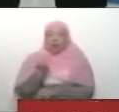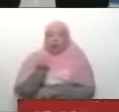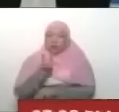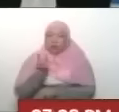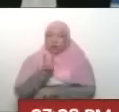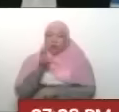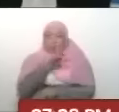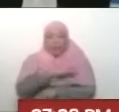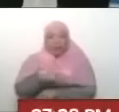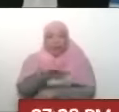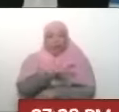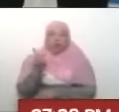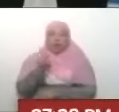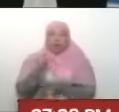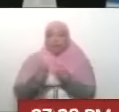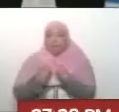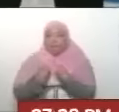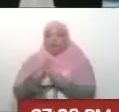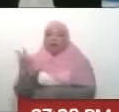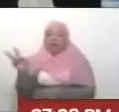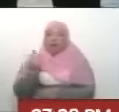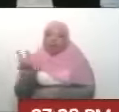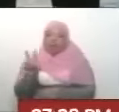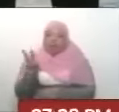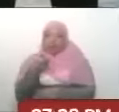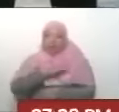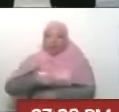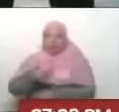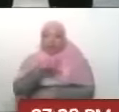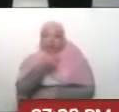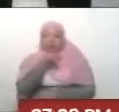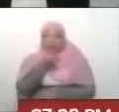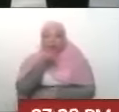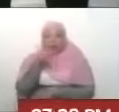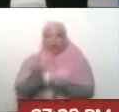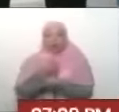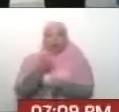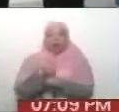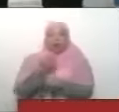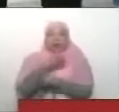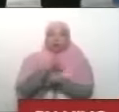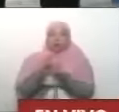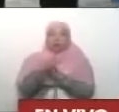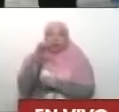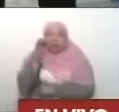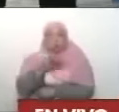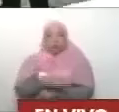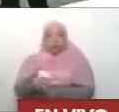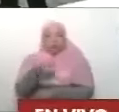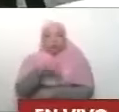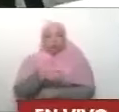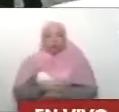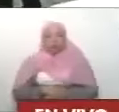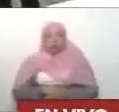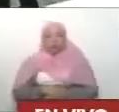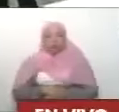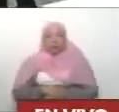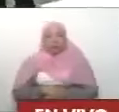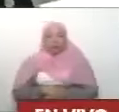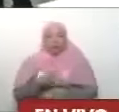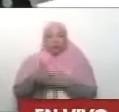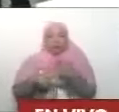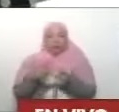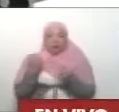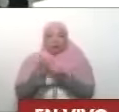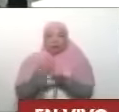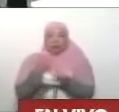la gran misión. ¡Viva Venezuela, mi patria querida! La misión de la cultura tradicional. Y ahí van ustedes,